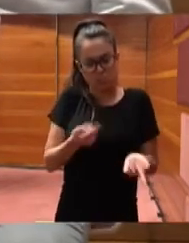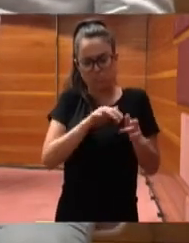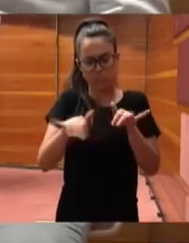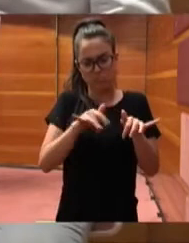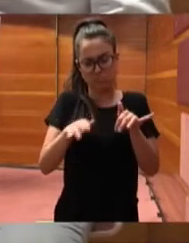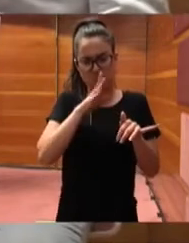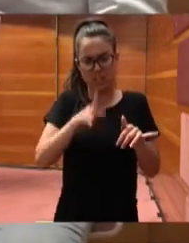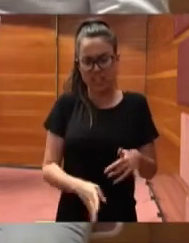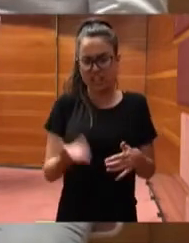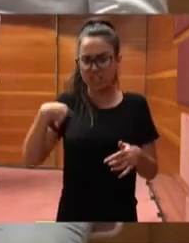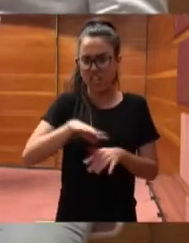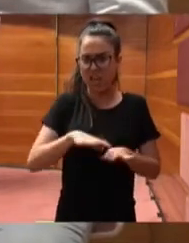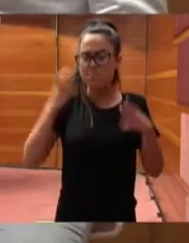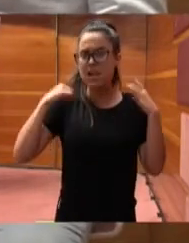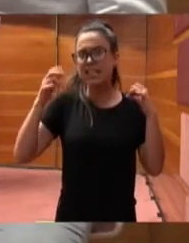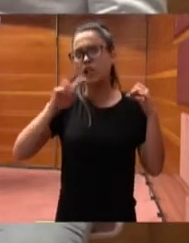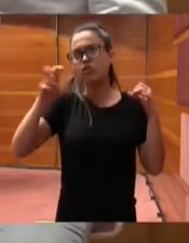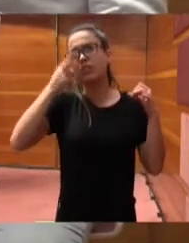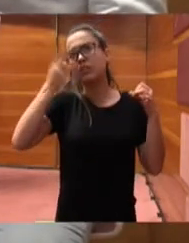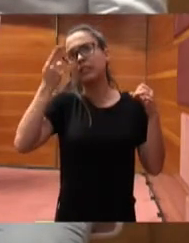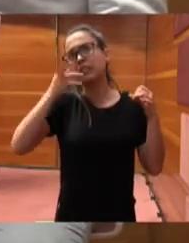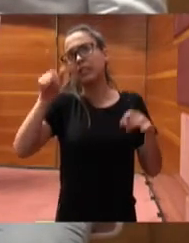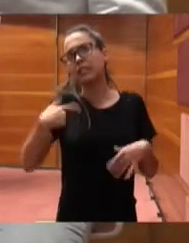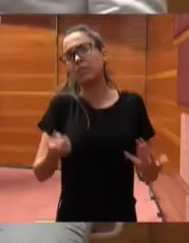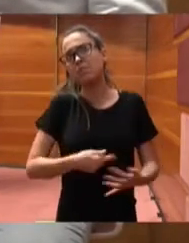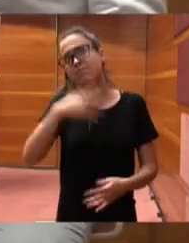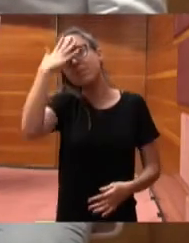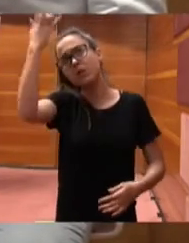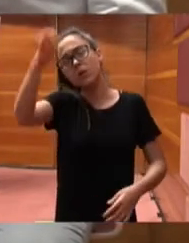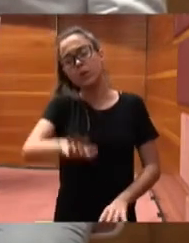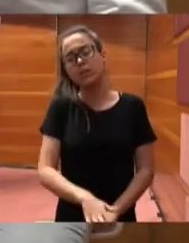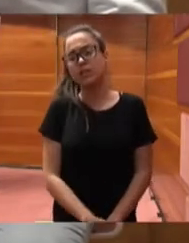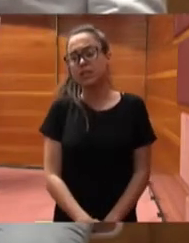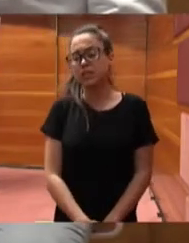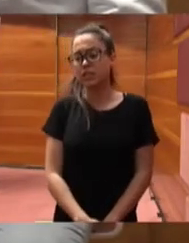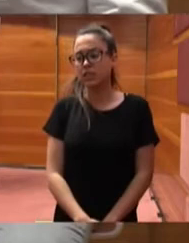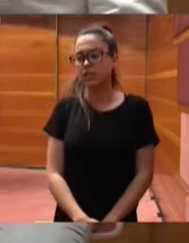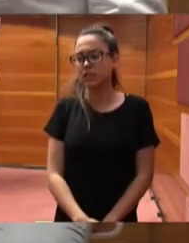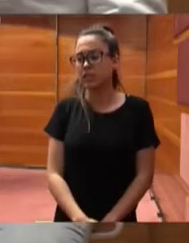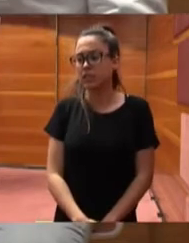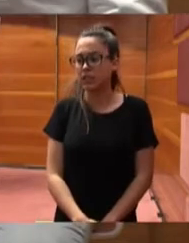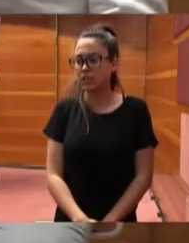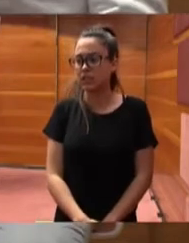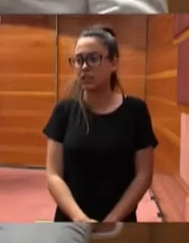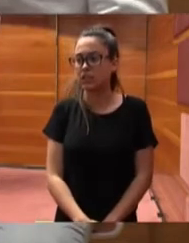Prácticas que estamos viendo por ahí. La que recuerde, se me está yendo a otros sitios ahora mismo.